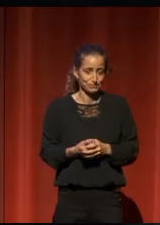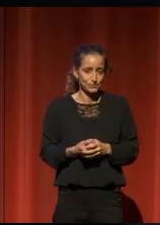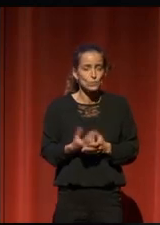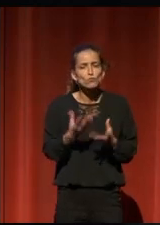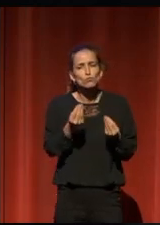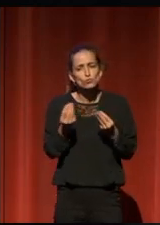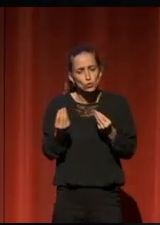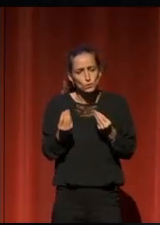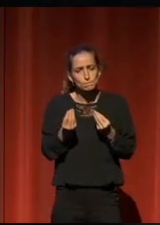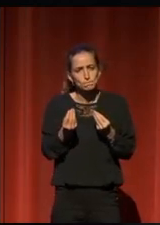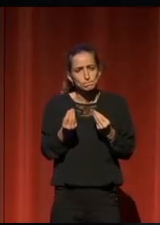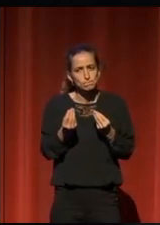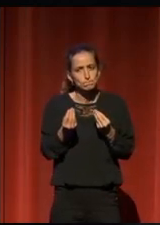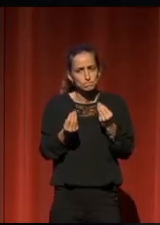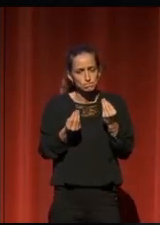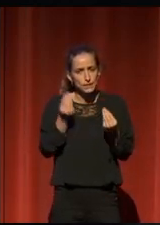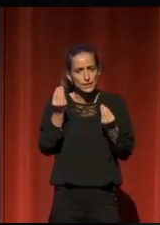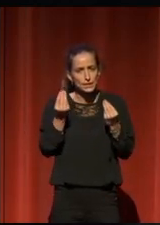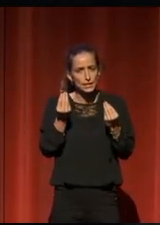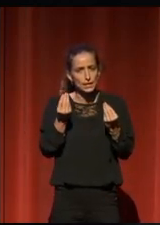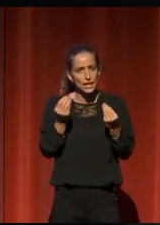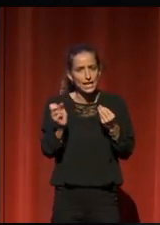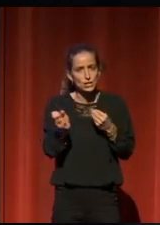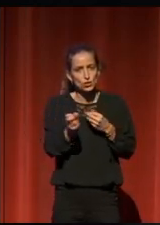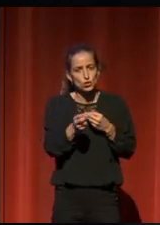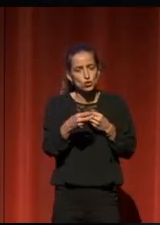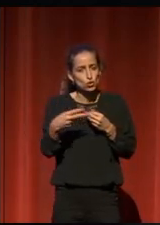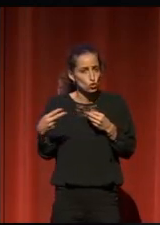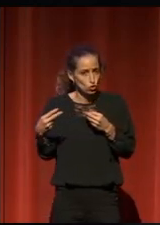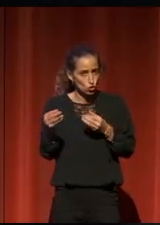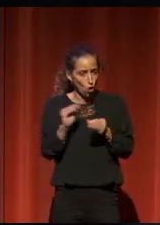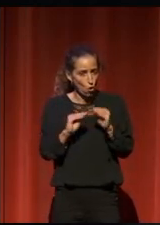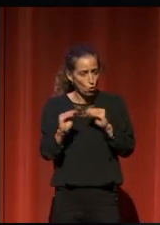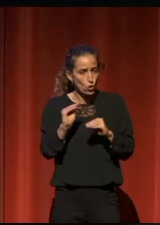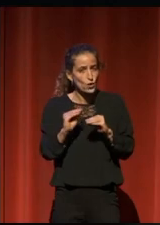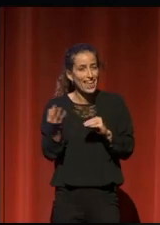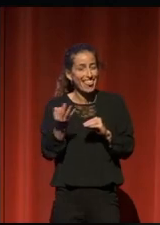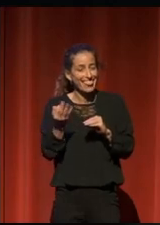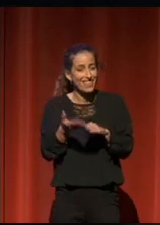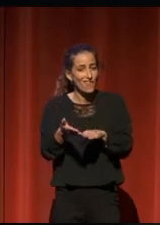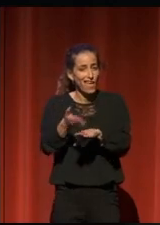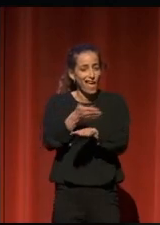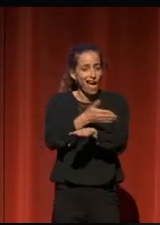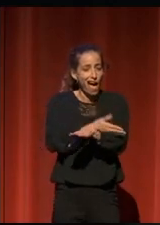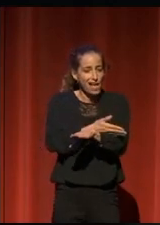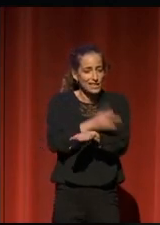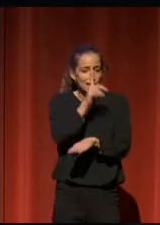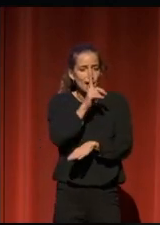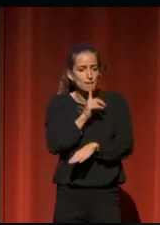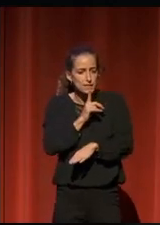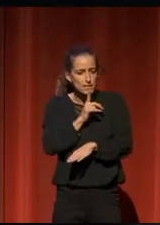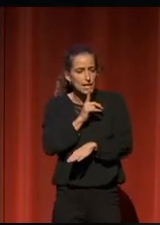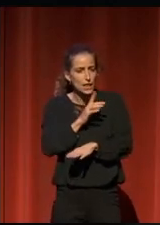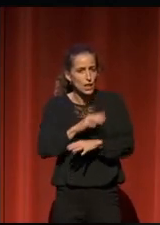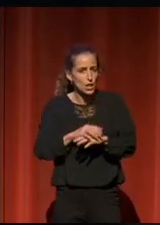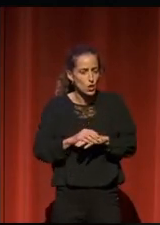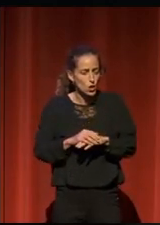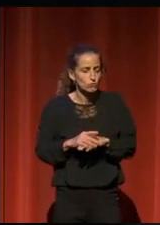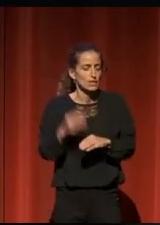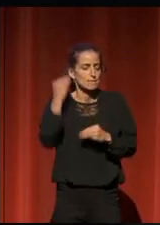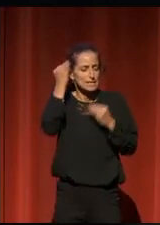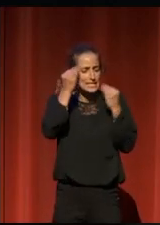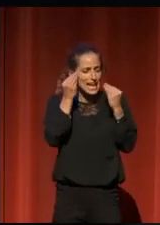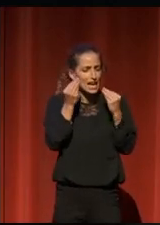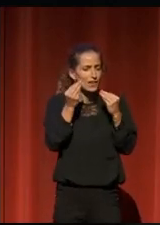que las soluciones han de venir del silencio, han de venir del que se dedica a pensar de manera